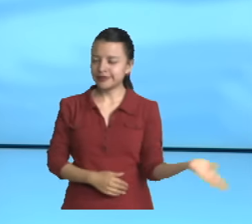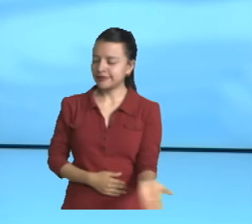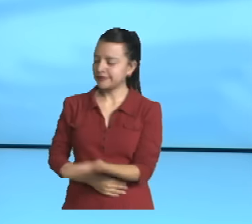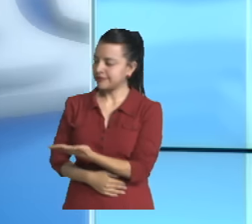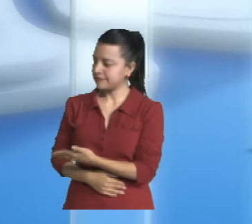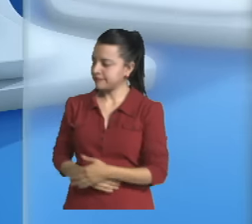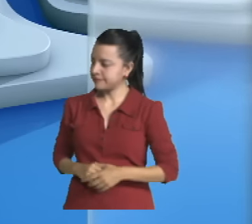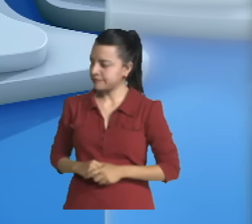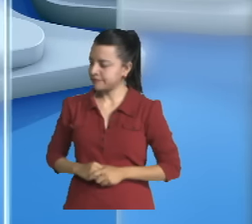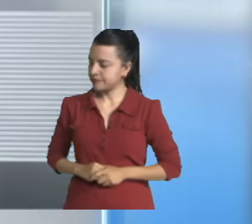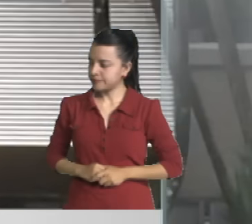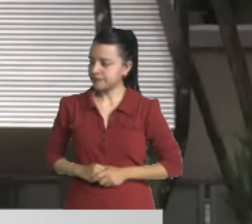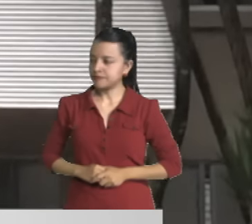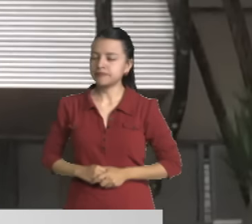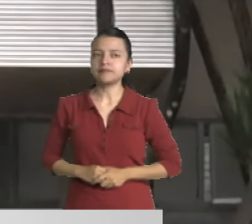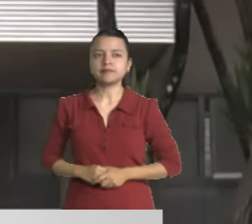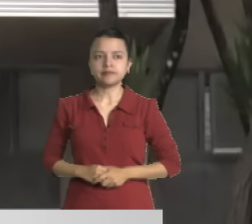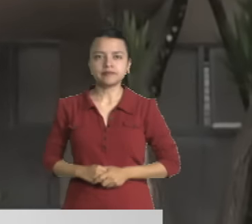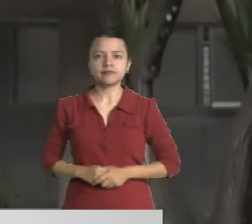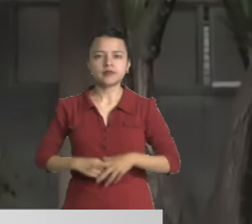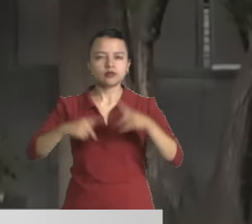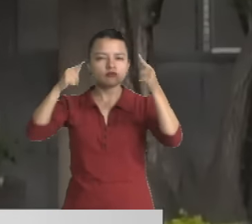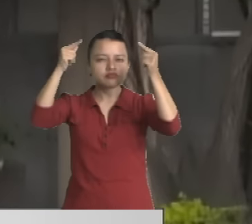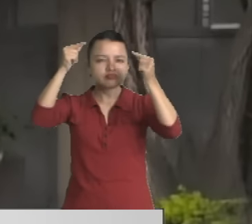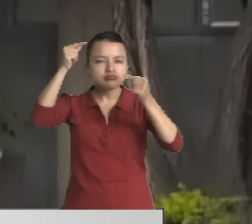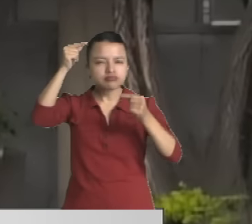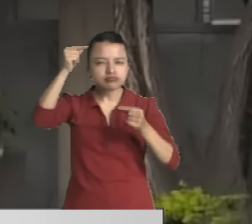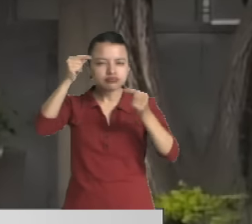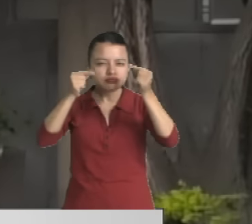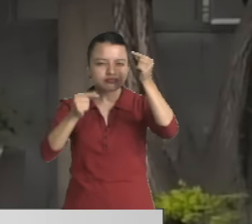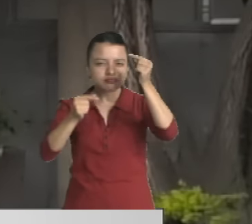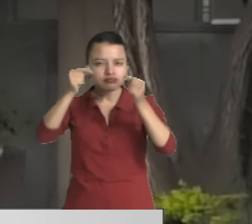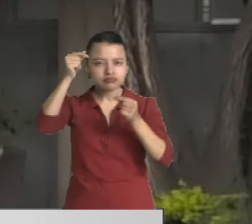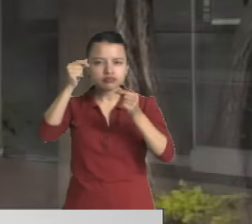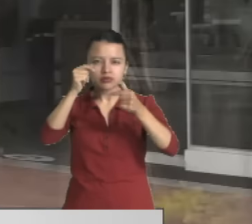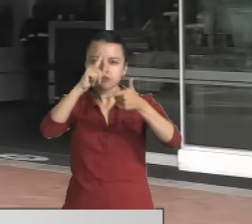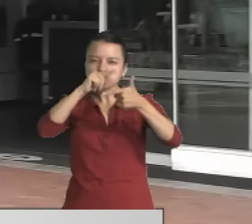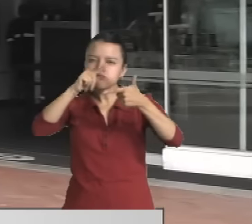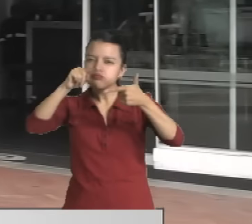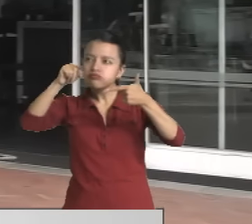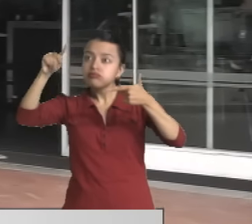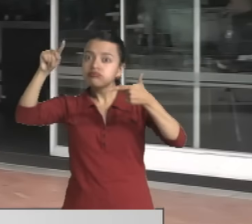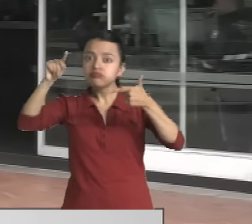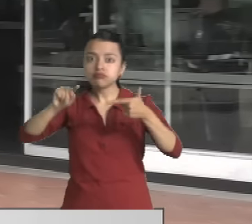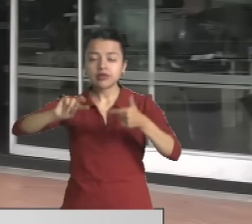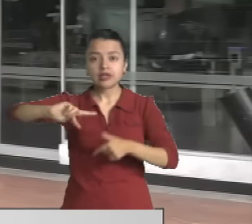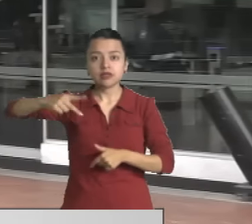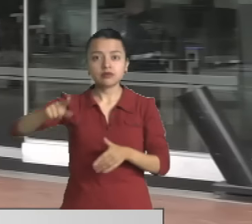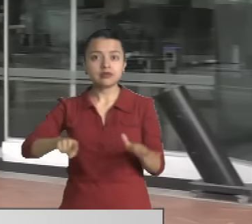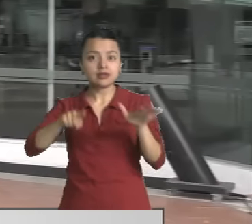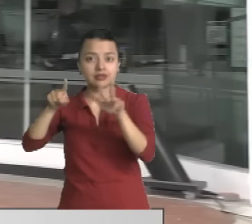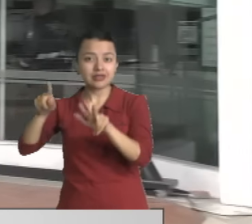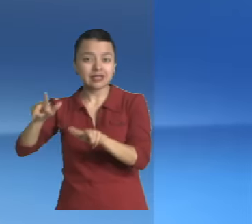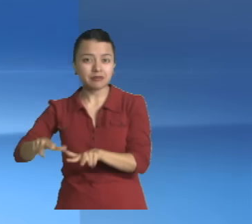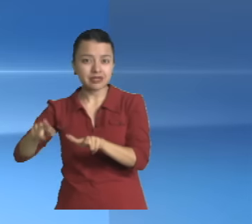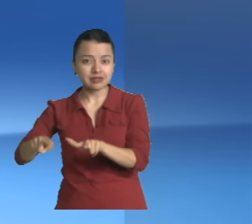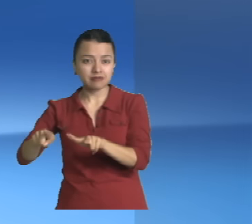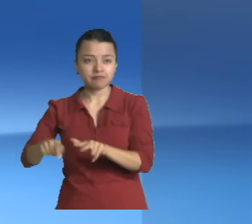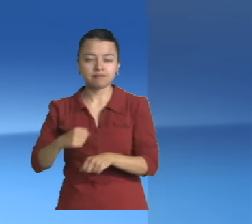al regresar, espere. Economía nacional crece en el segundo trimestre del año, revela el DANE. Ya volvemos.